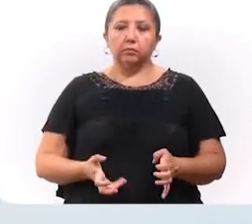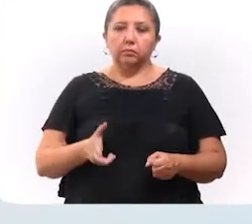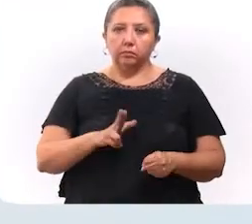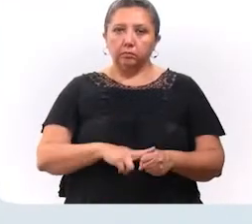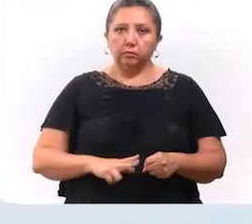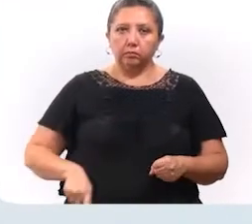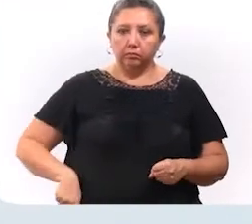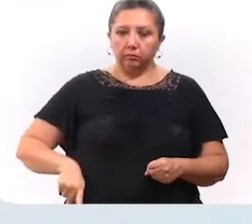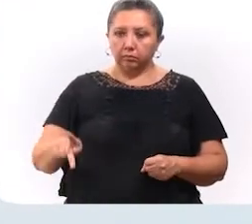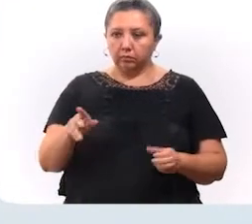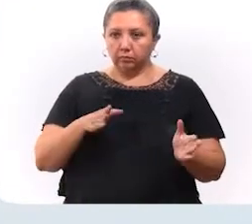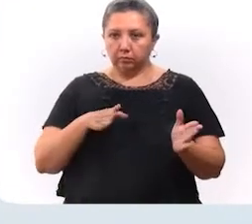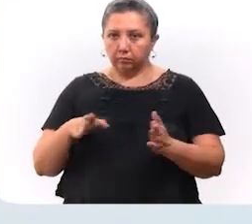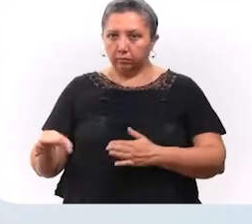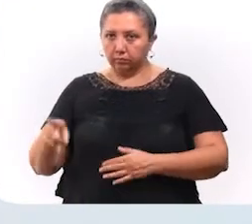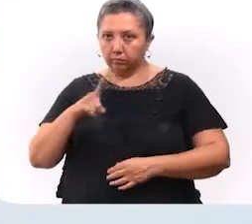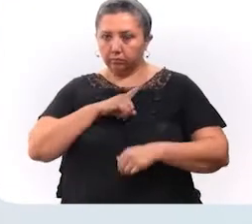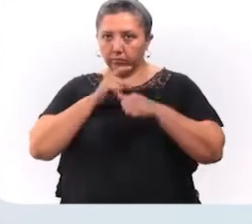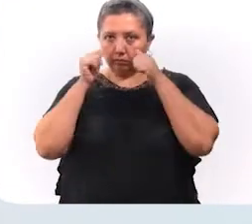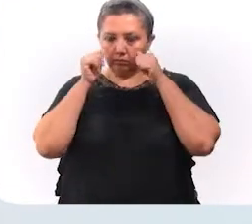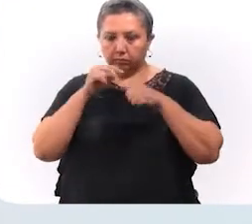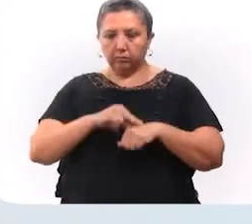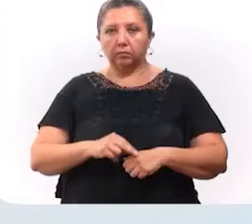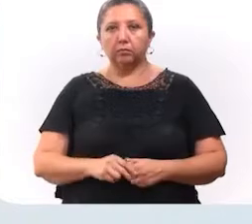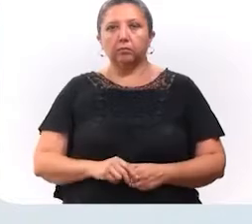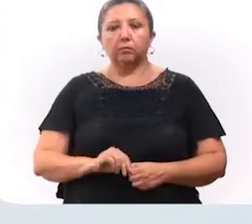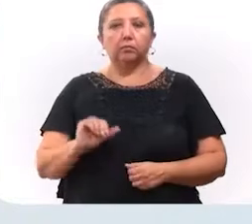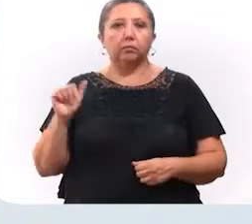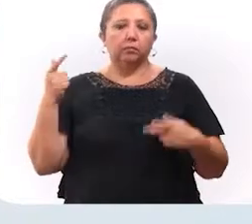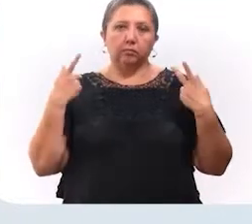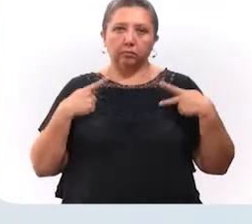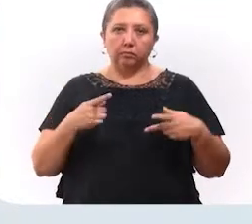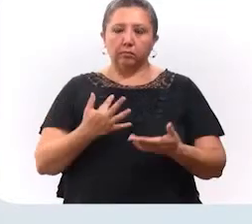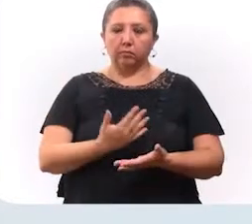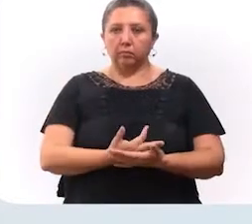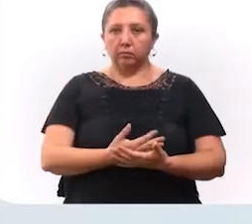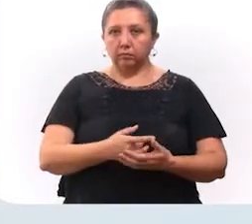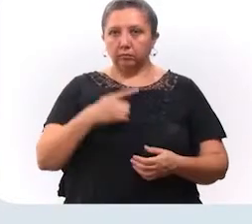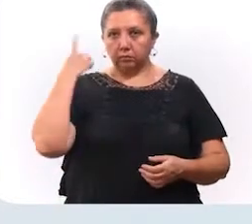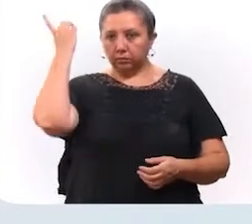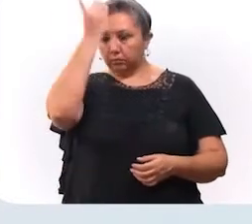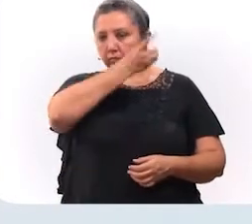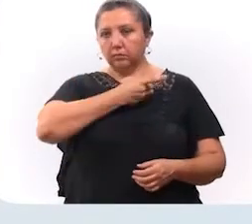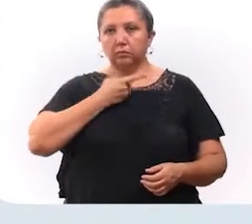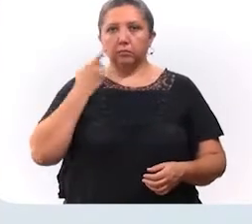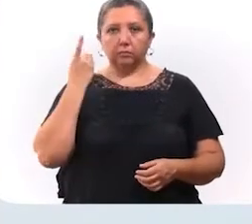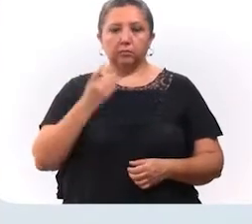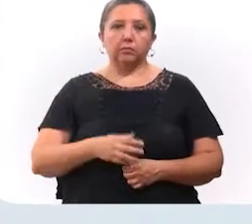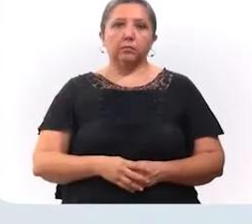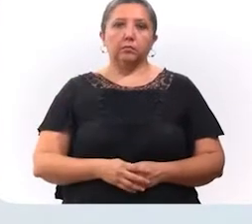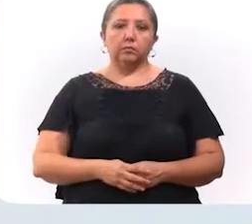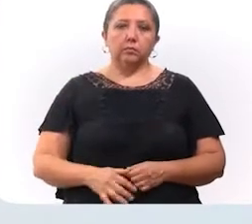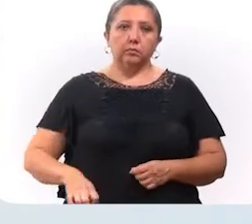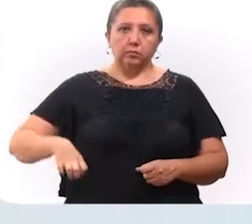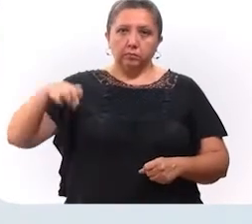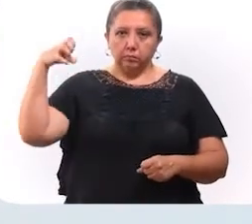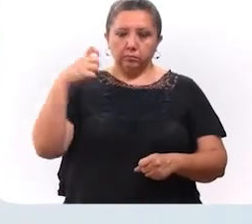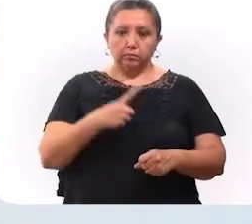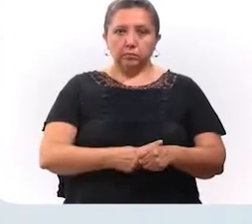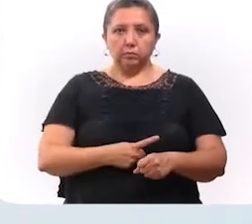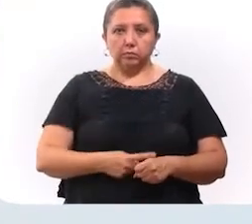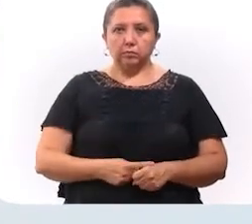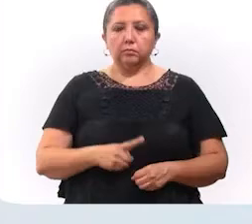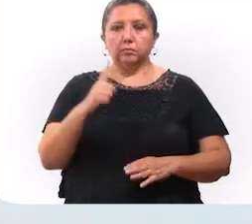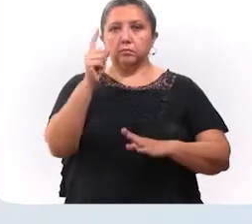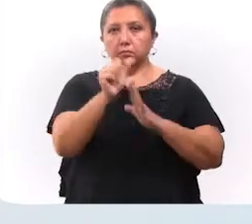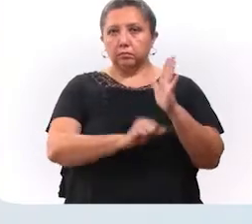positivos están en hospitales públicos y en aislamiento total. Hay otros pacientes a la espera de diagnóstico. El rango de edad de